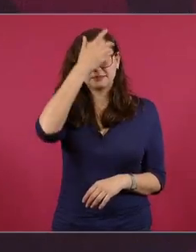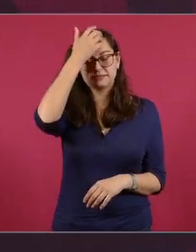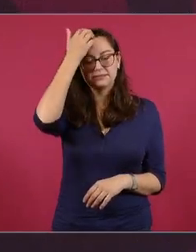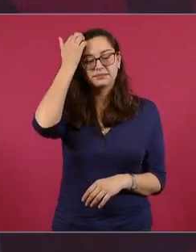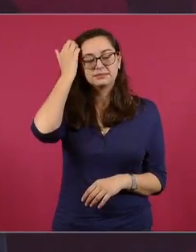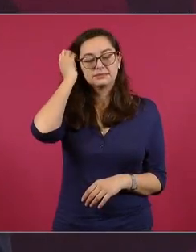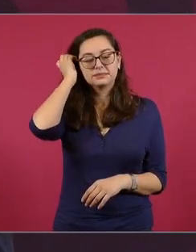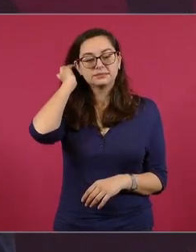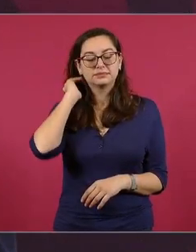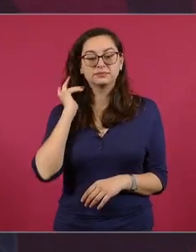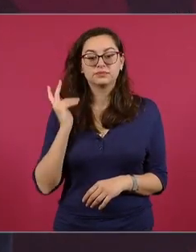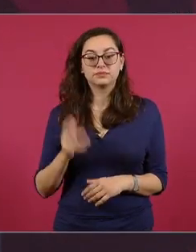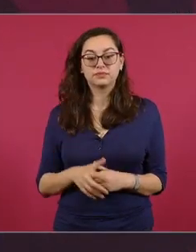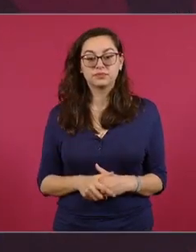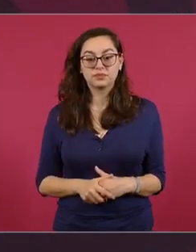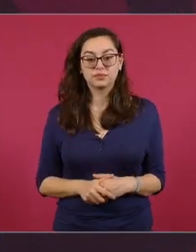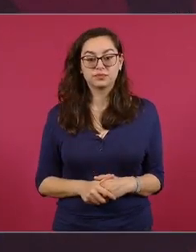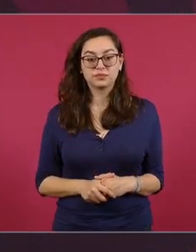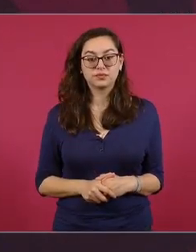en